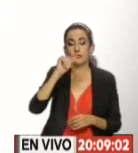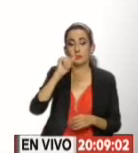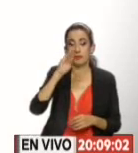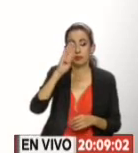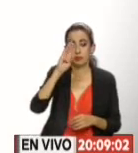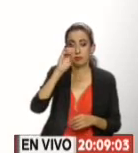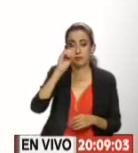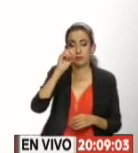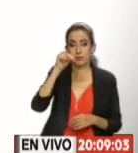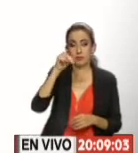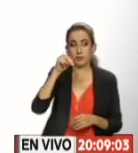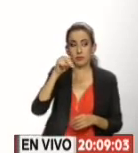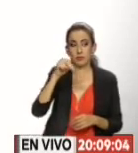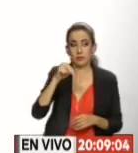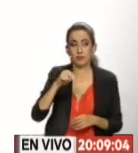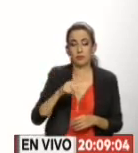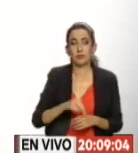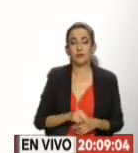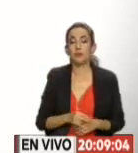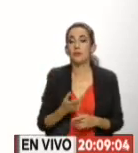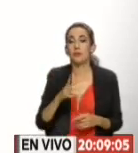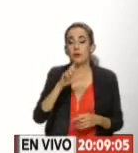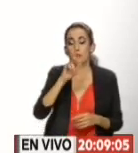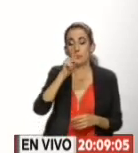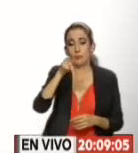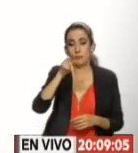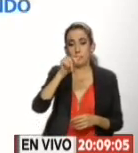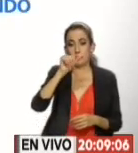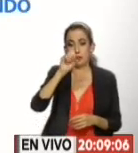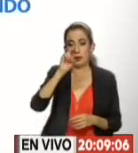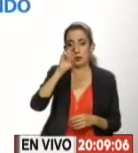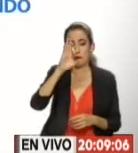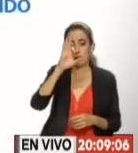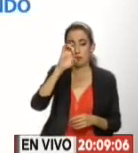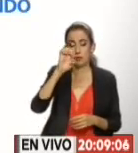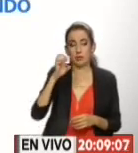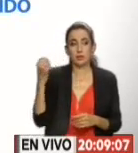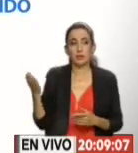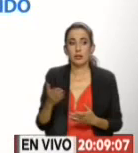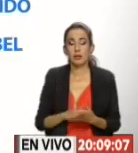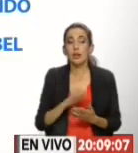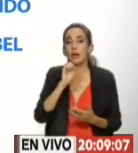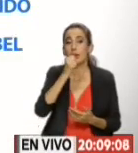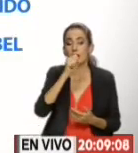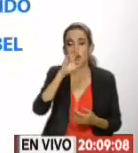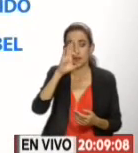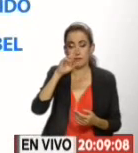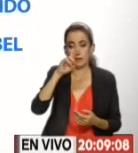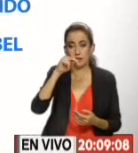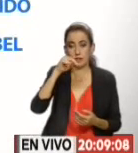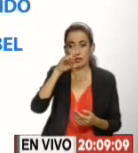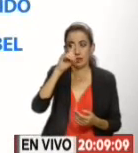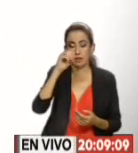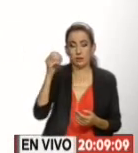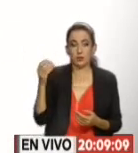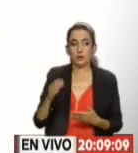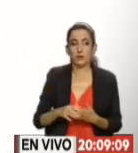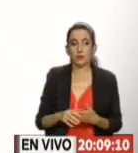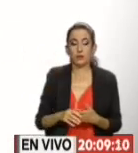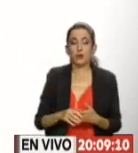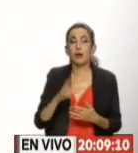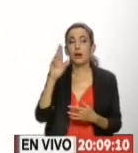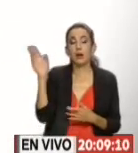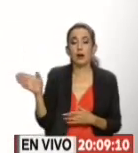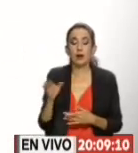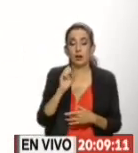Oña, Raúl Delgado en el Cantón Paute, Luis Llanes en Pucará, Claudio Loja en San Fernando, Ernesto Guerrero en Santa Isabel, Rolando